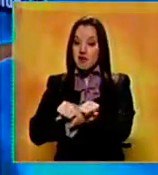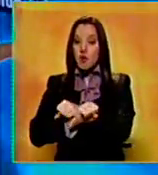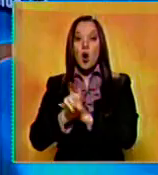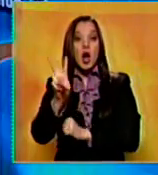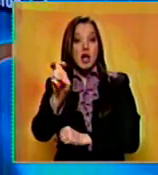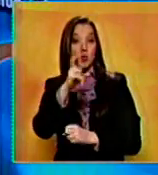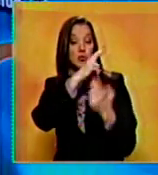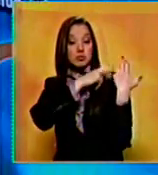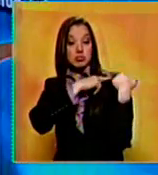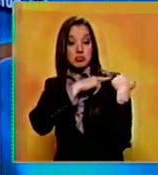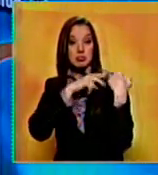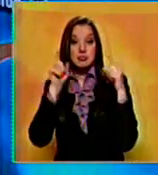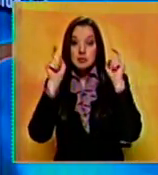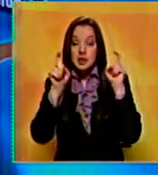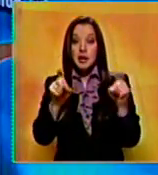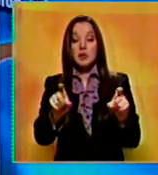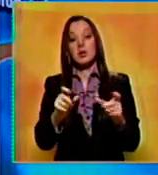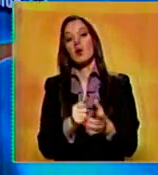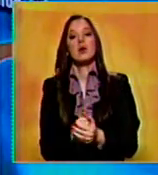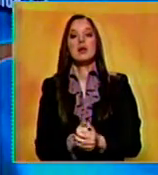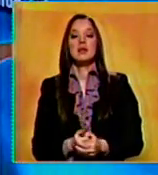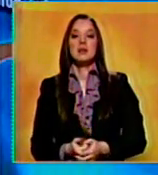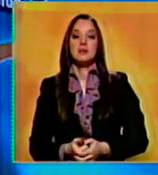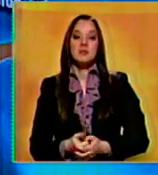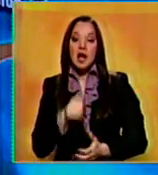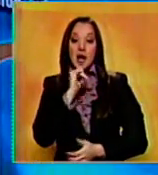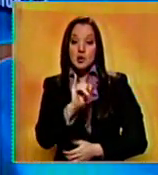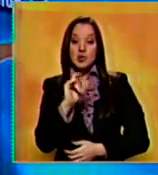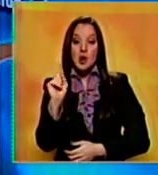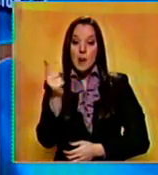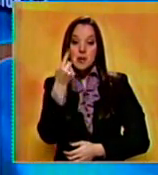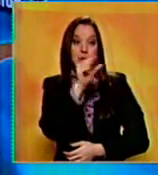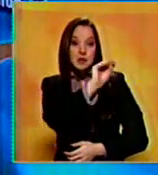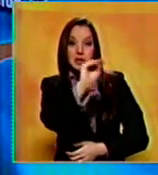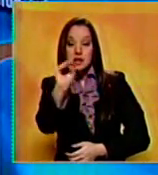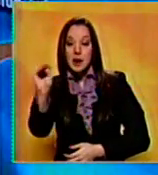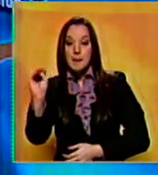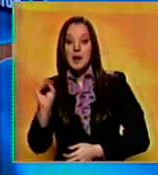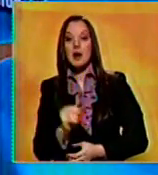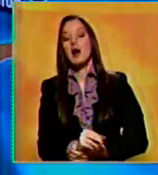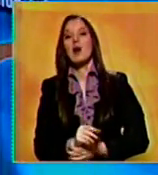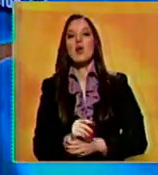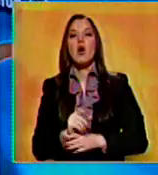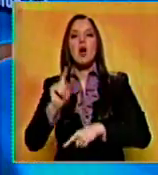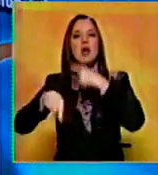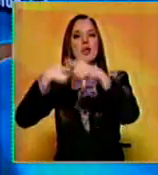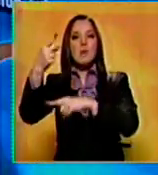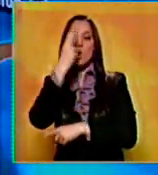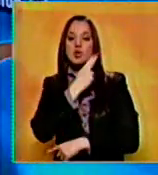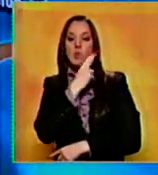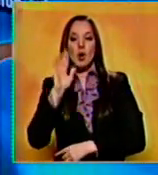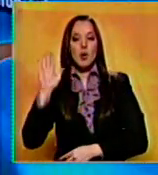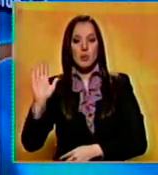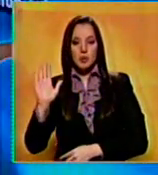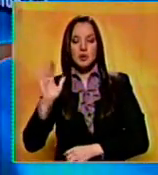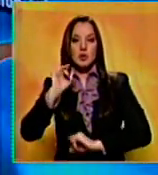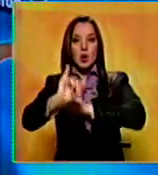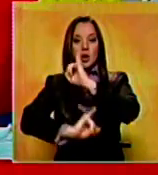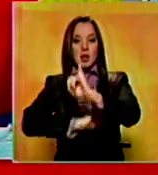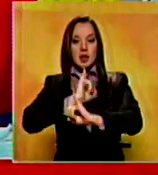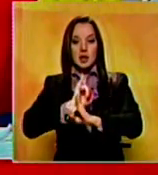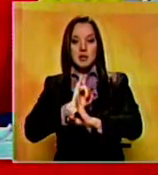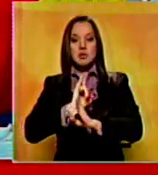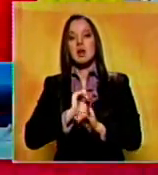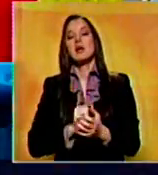técnico de la Selección Nacional de Mayores, Noelchita San Vicente, anunció su primera convocatoria de cara a los próximos compromisos internacionales.